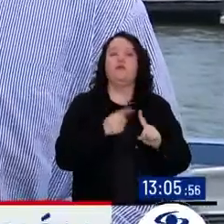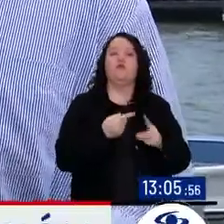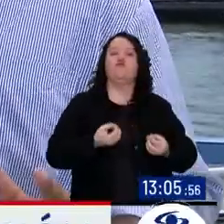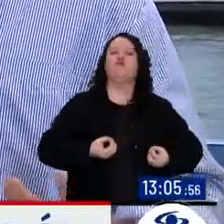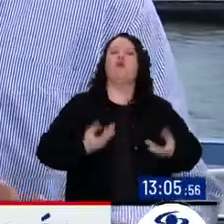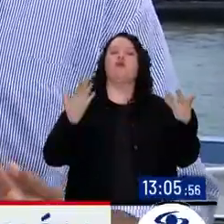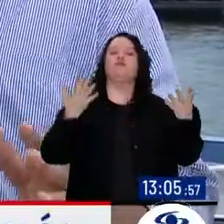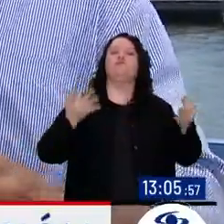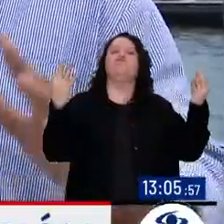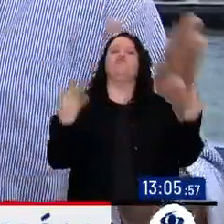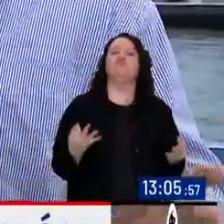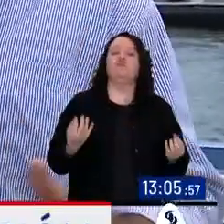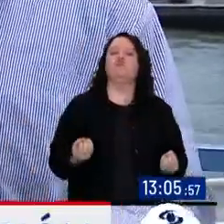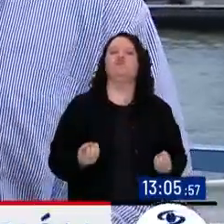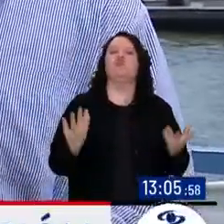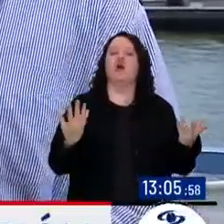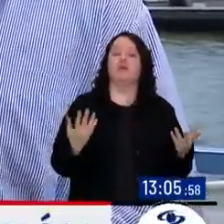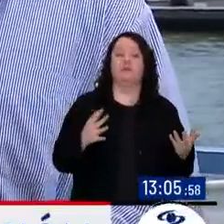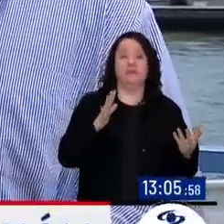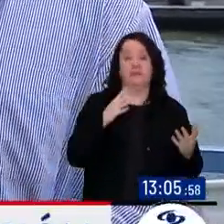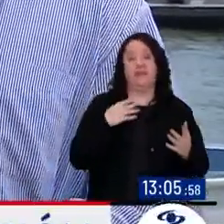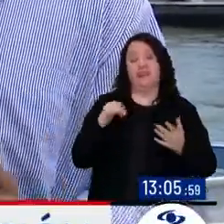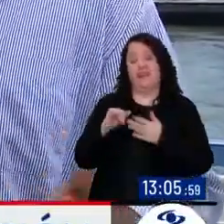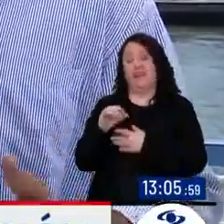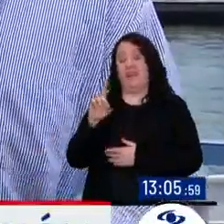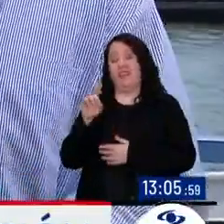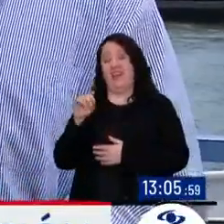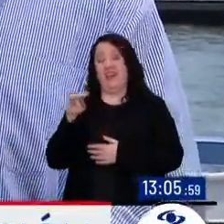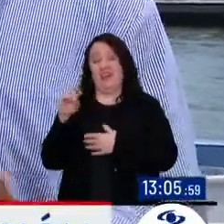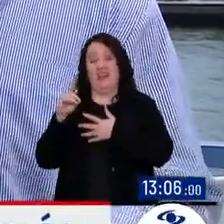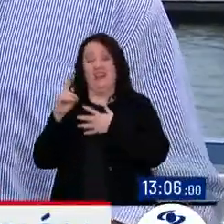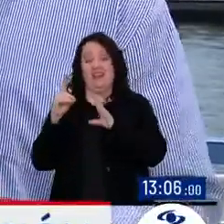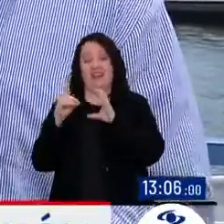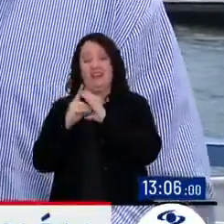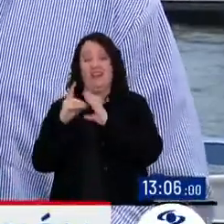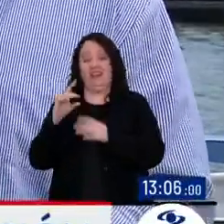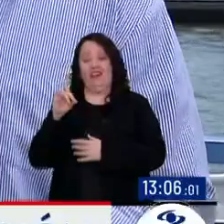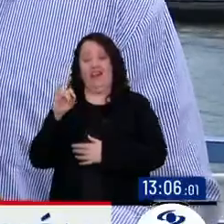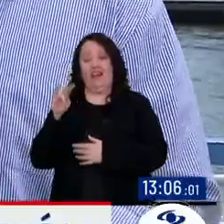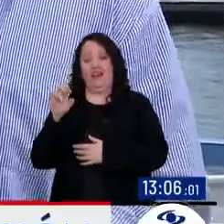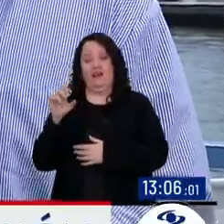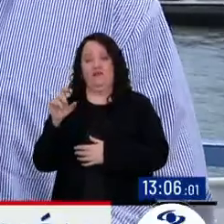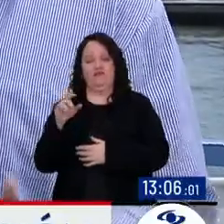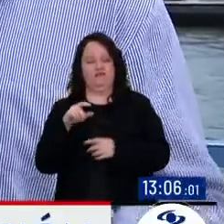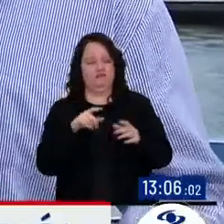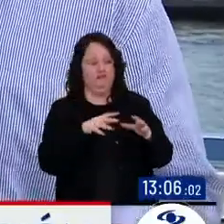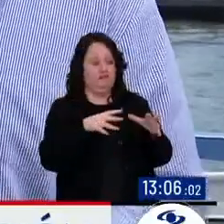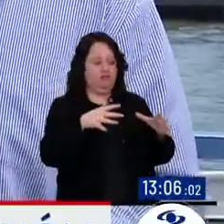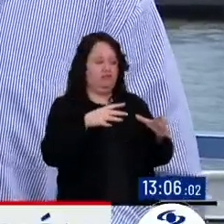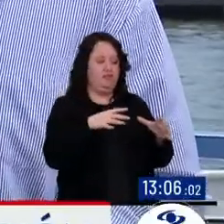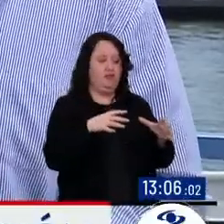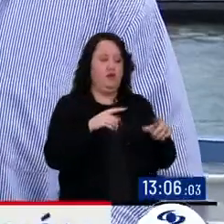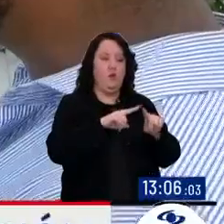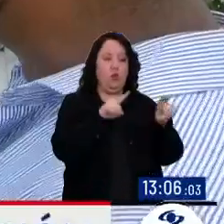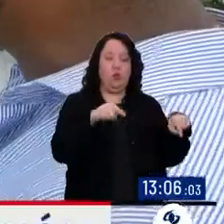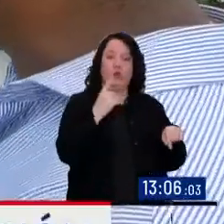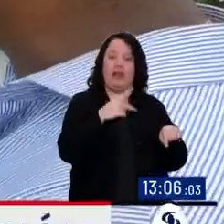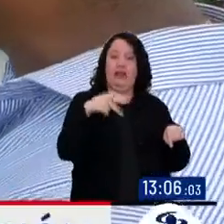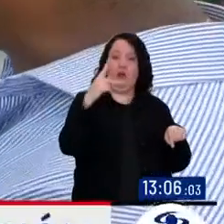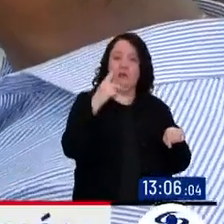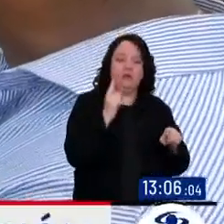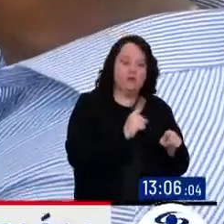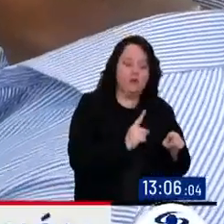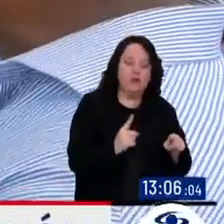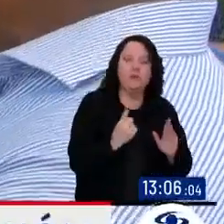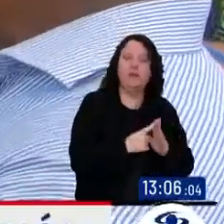somos, pero ya sabemos que con las cifras del DANE, hoy tenemos más de un kilómetro poblado por 1.500 personas. Entonces,